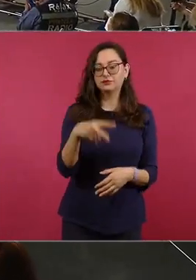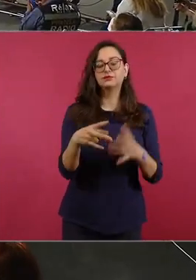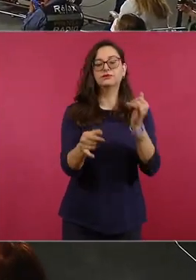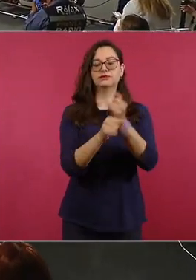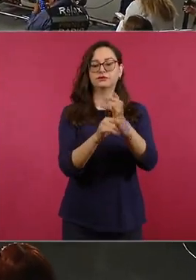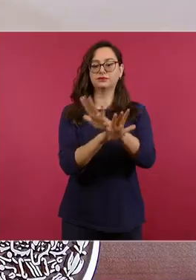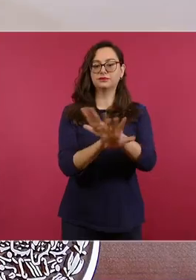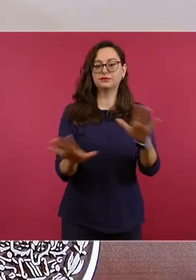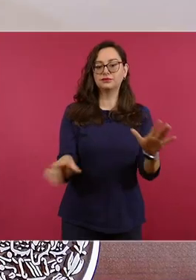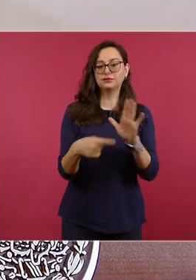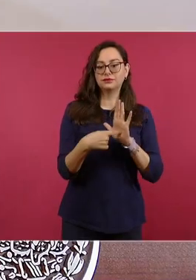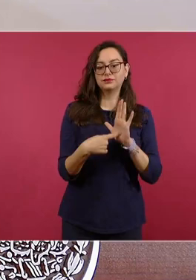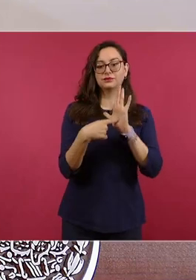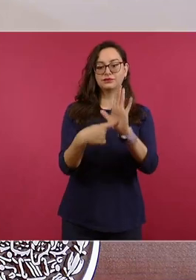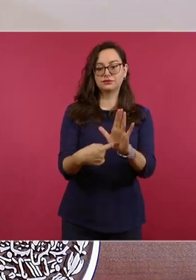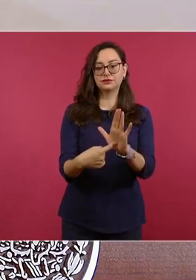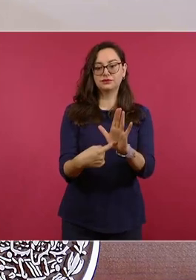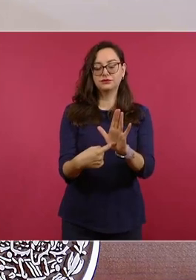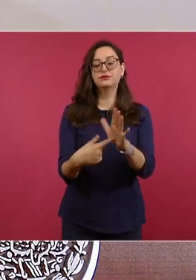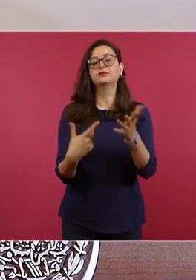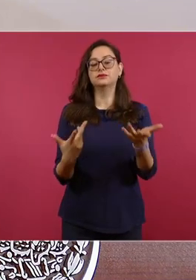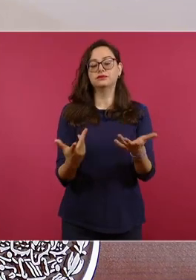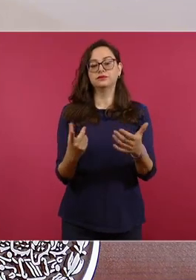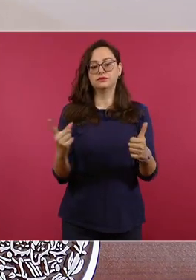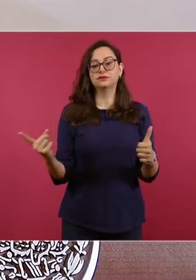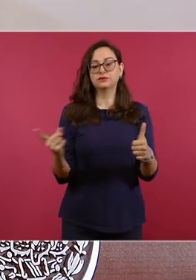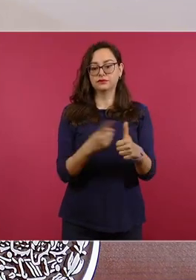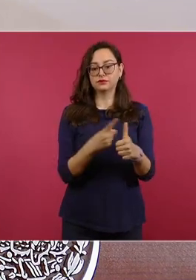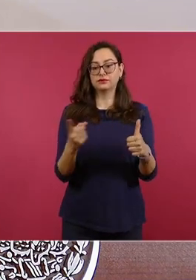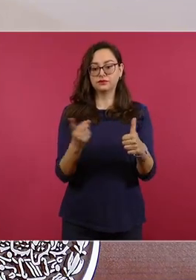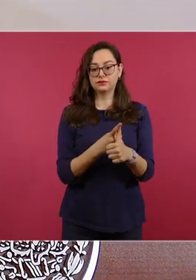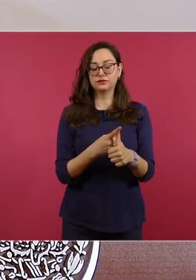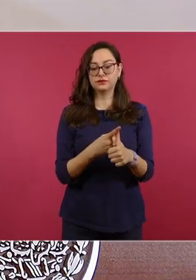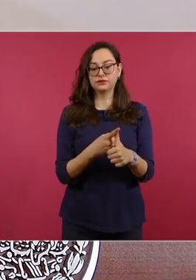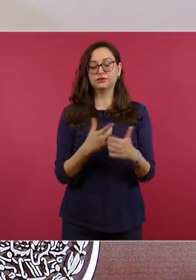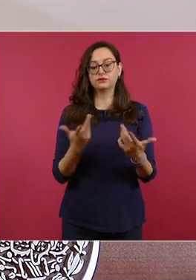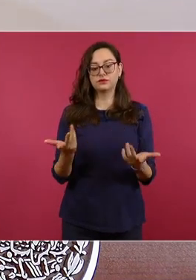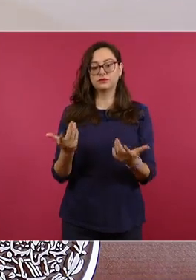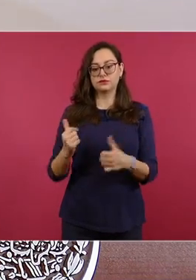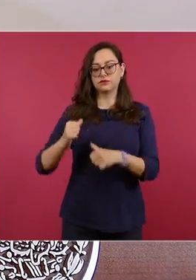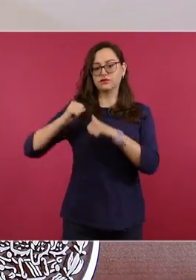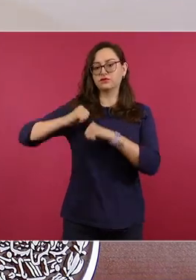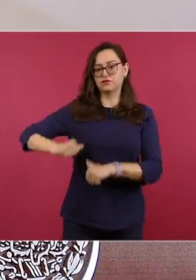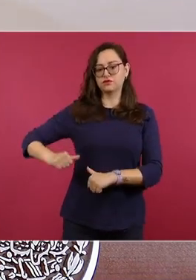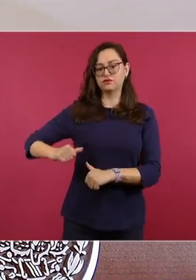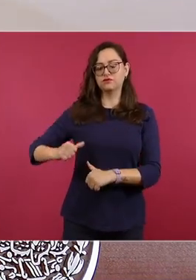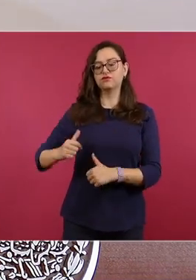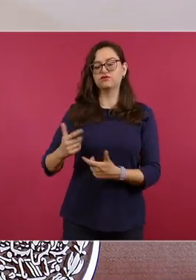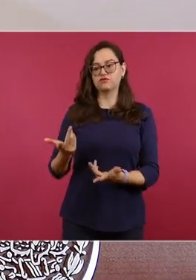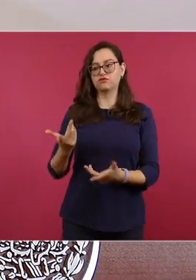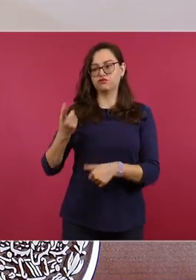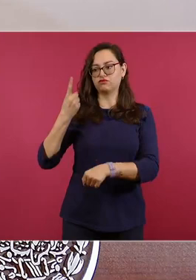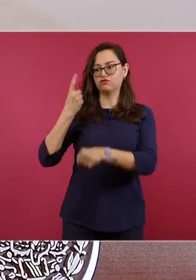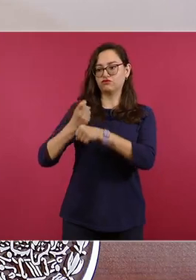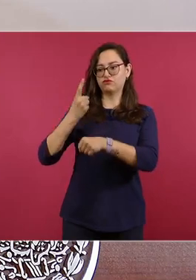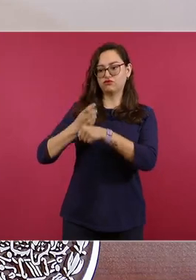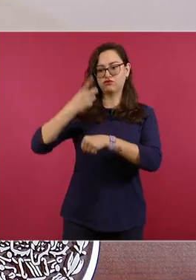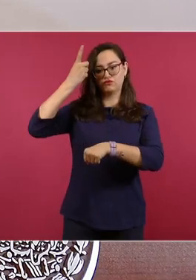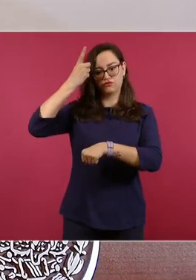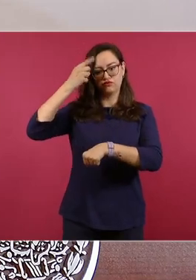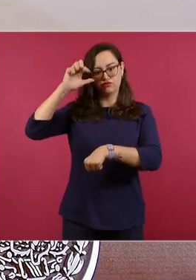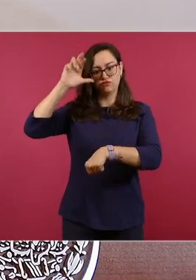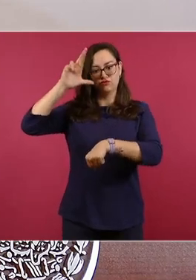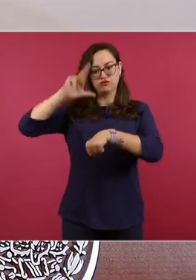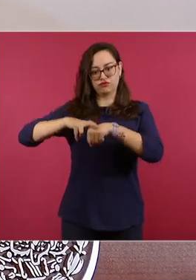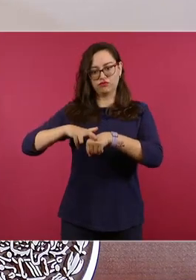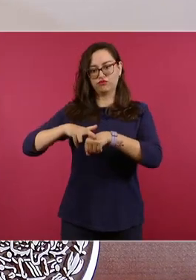le vamos a dar la palabra al almirante Tiscareño, que fue el primer director por parte de la Secretaría de